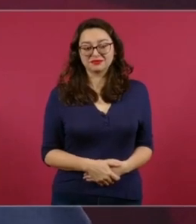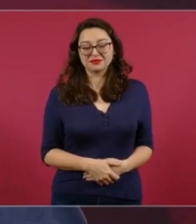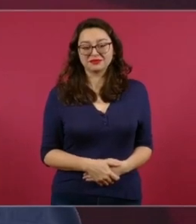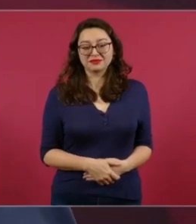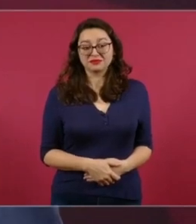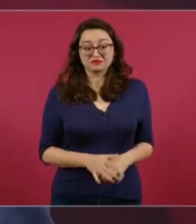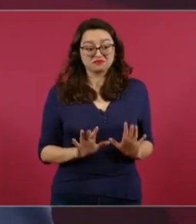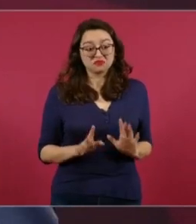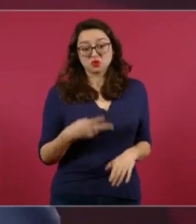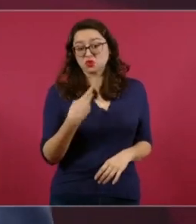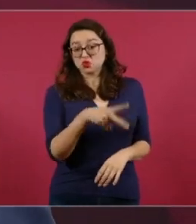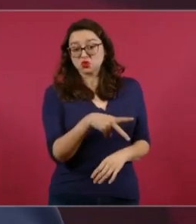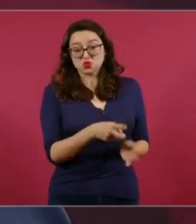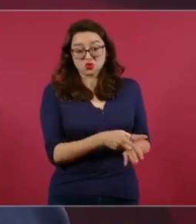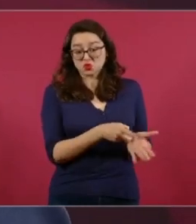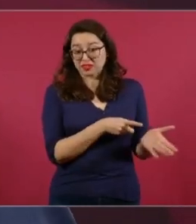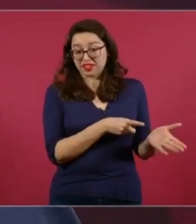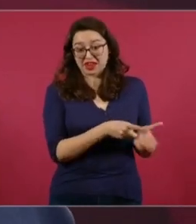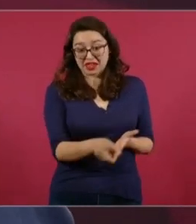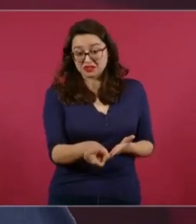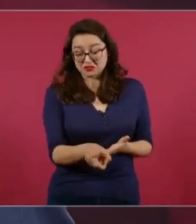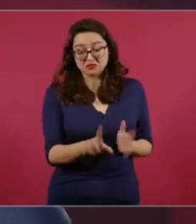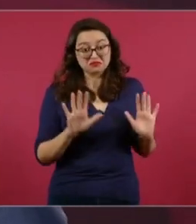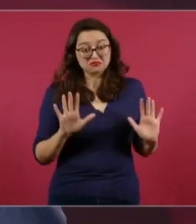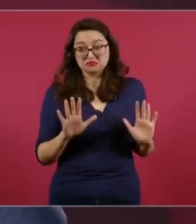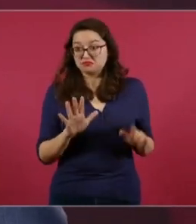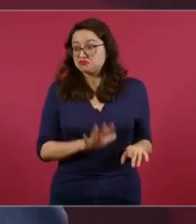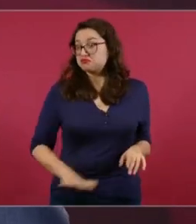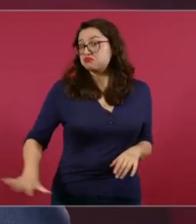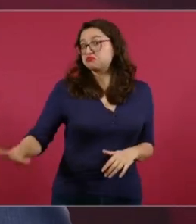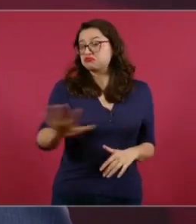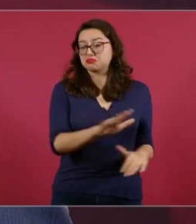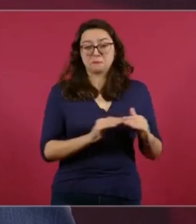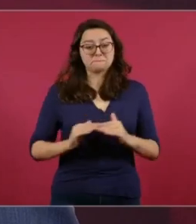Pues es su derecho, y vivimos en una democracia.